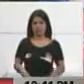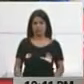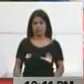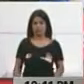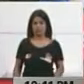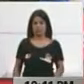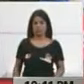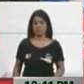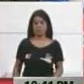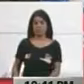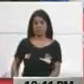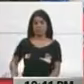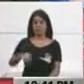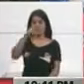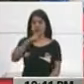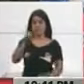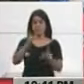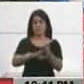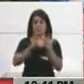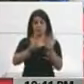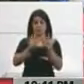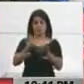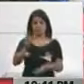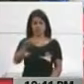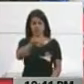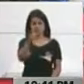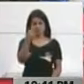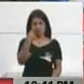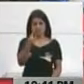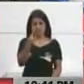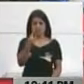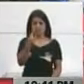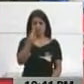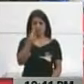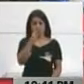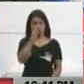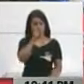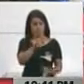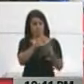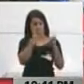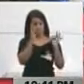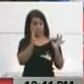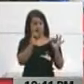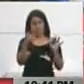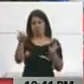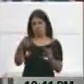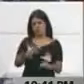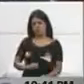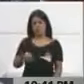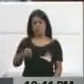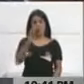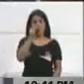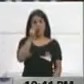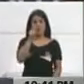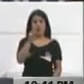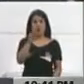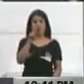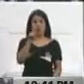Año 92, para que ustedes vean la grandeza de uno y la miseria de otro. Teodoro Petkoff,